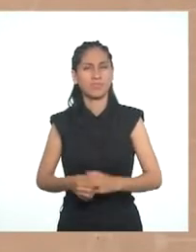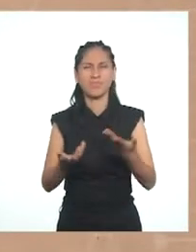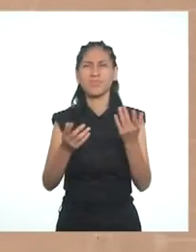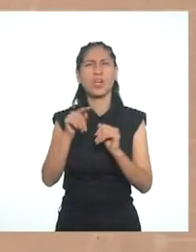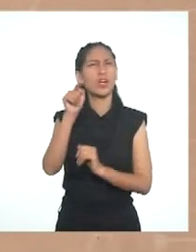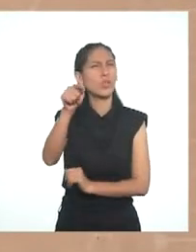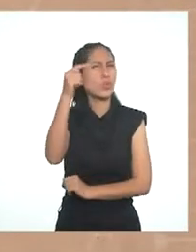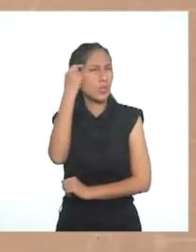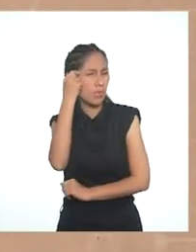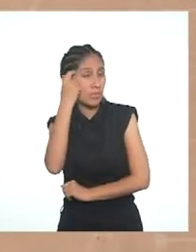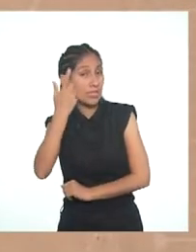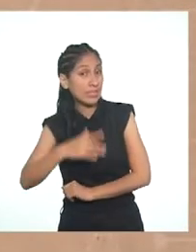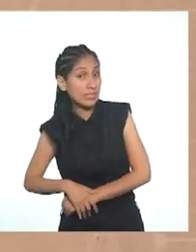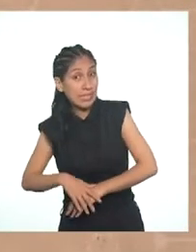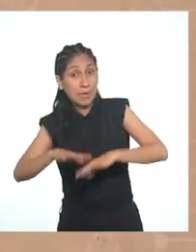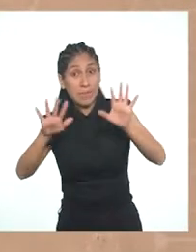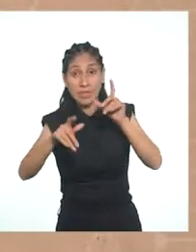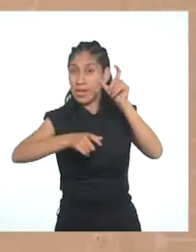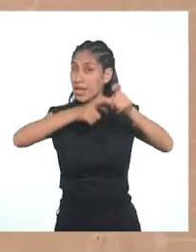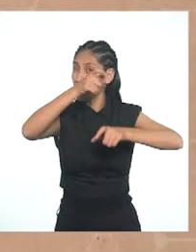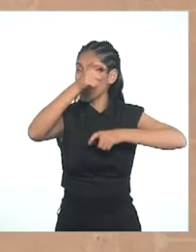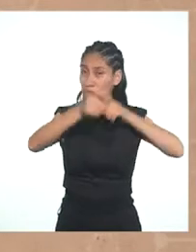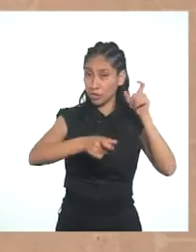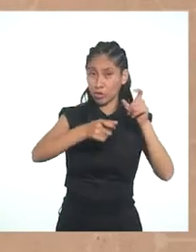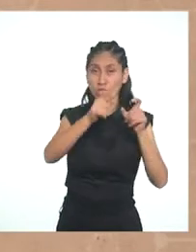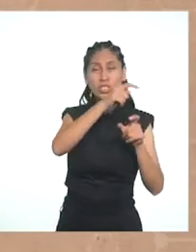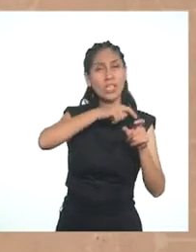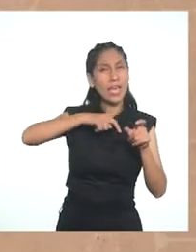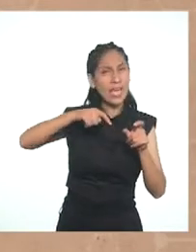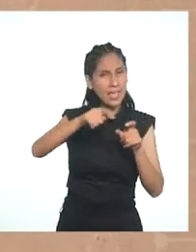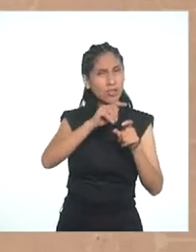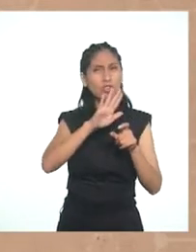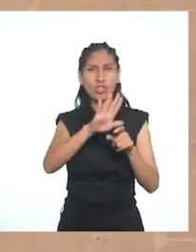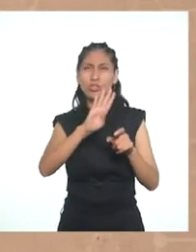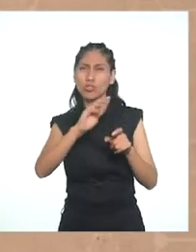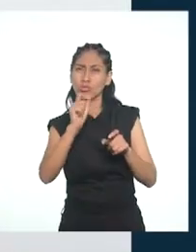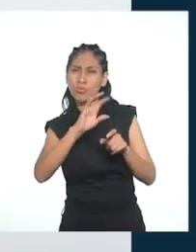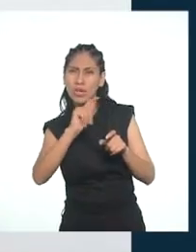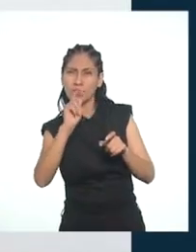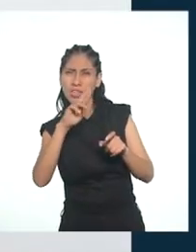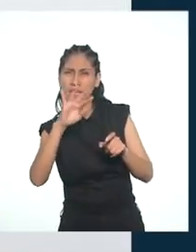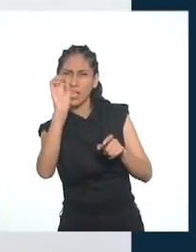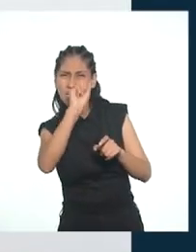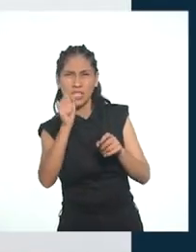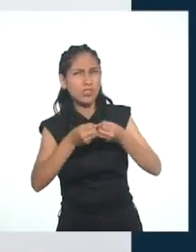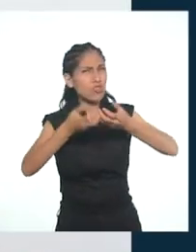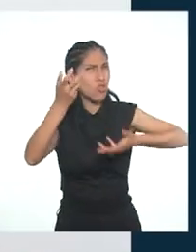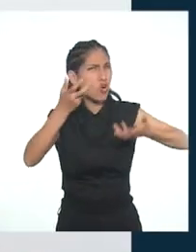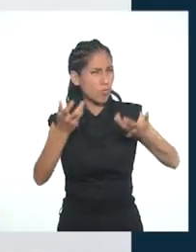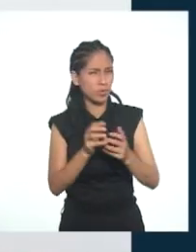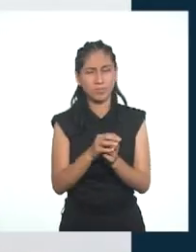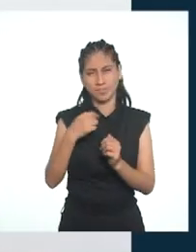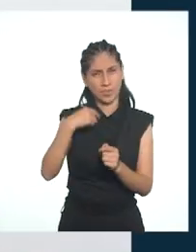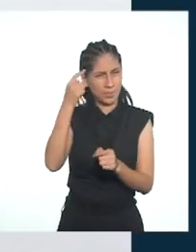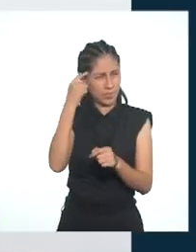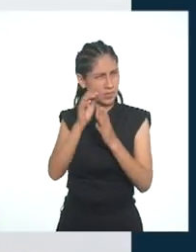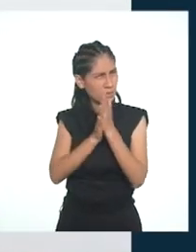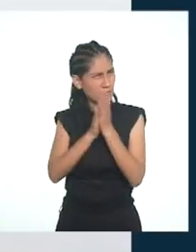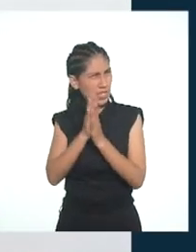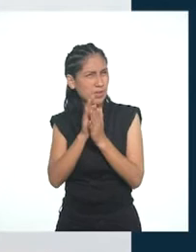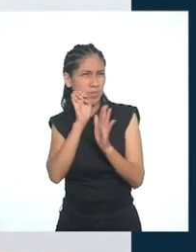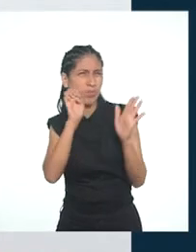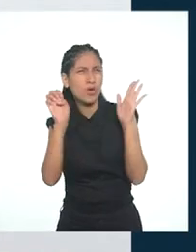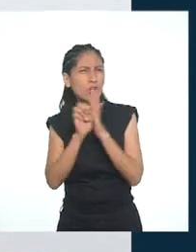¿Qué pensarías si te enteras que los seres humanos están domesticando algunas bacterias? Creo que dependería del uso y el objetivo con el que se